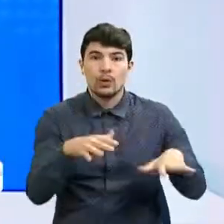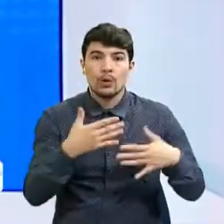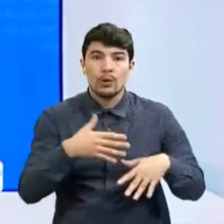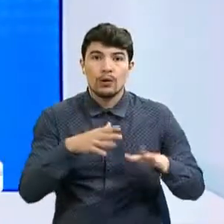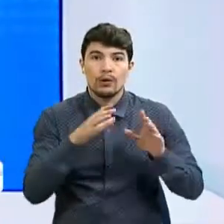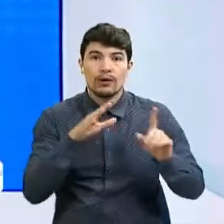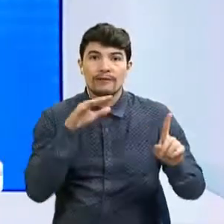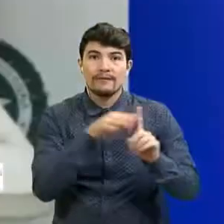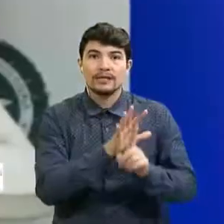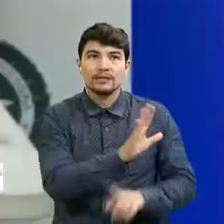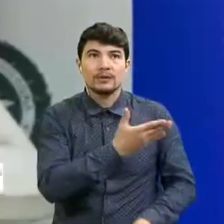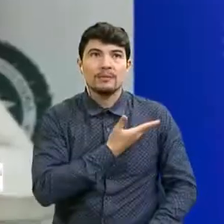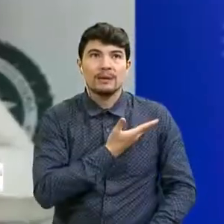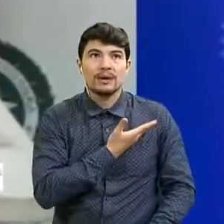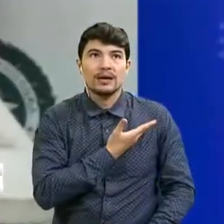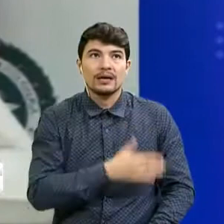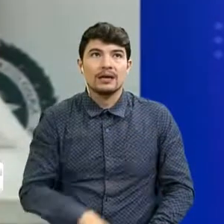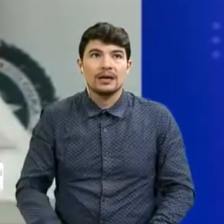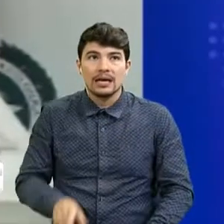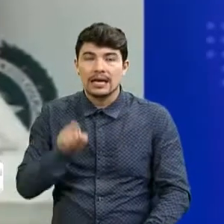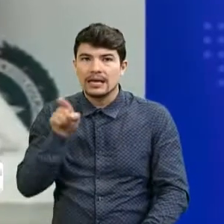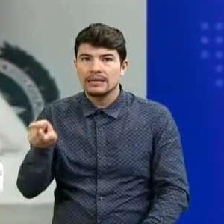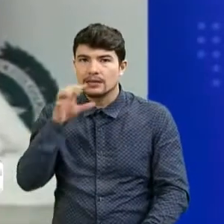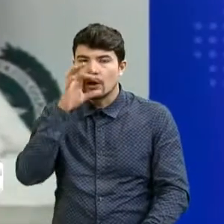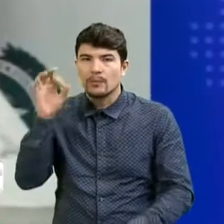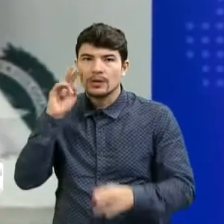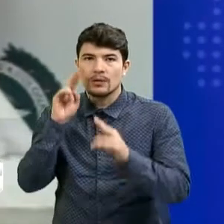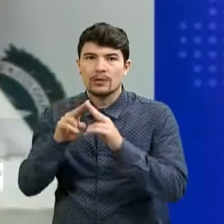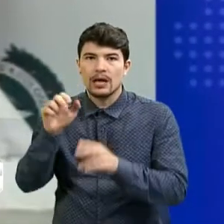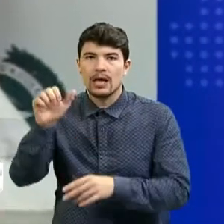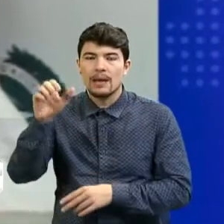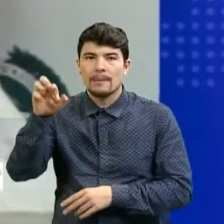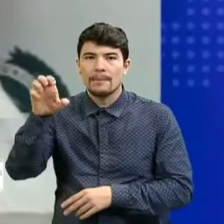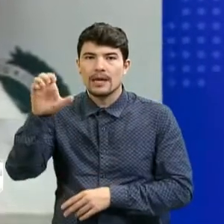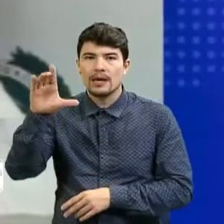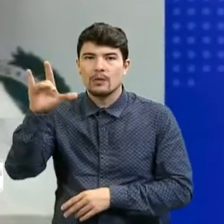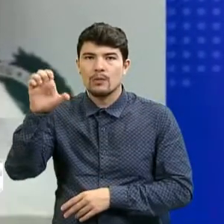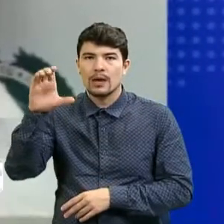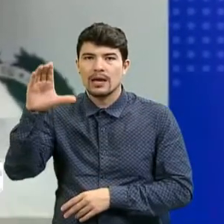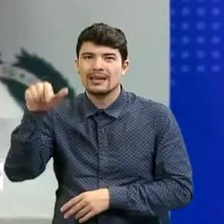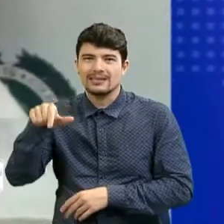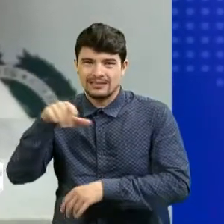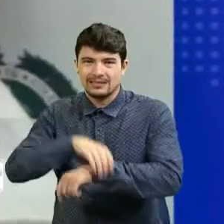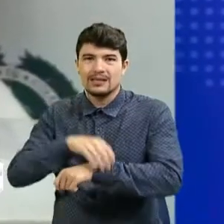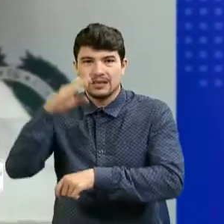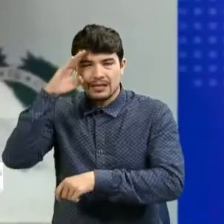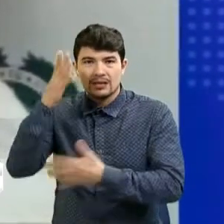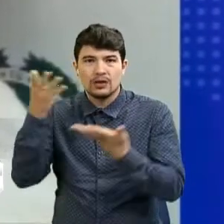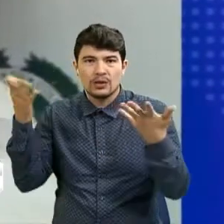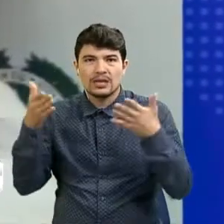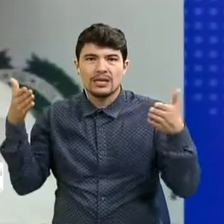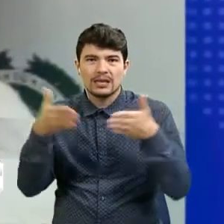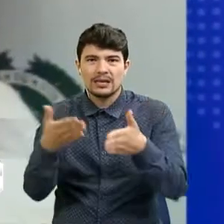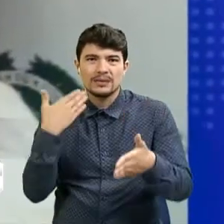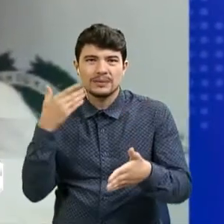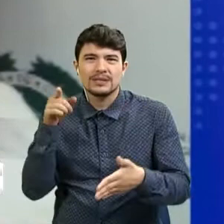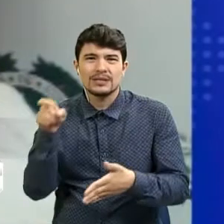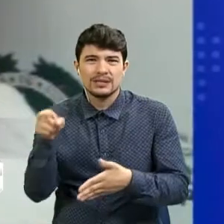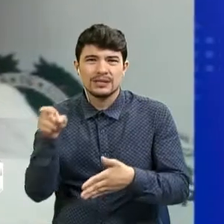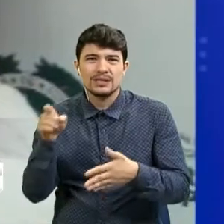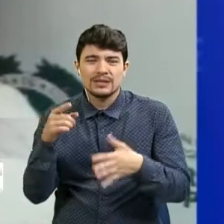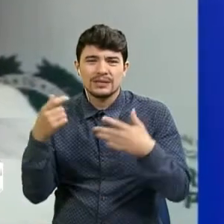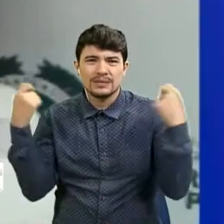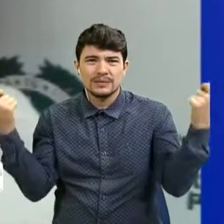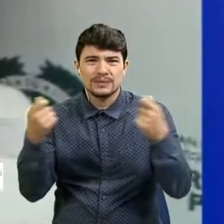mamá. Este hombre, conocido con el alias de Pecueca, fue capturado por la policía en Sabana de Torres cuando fomentaba el desorden